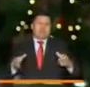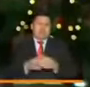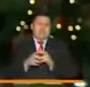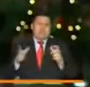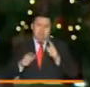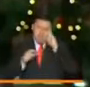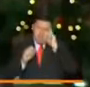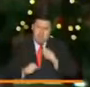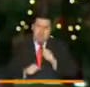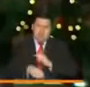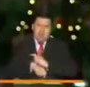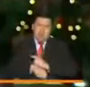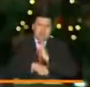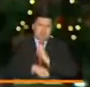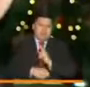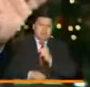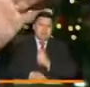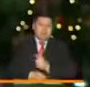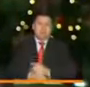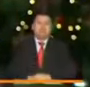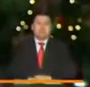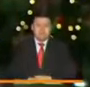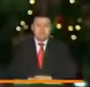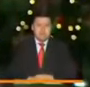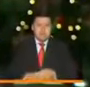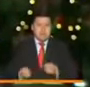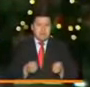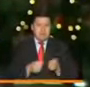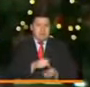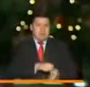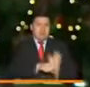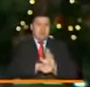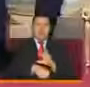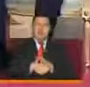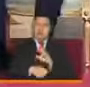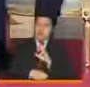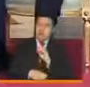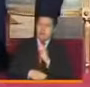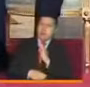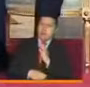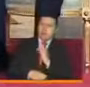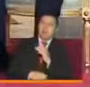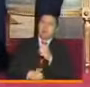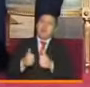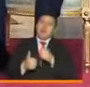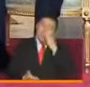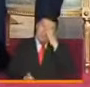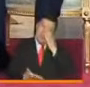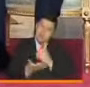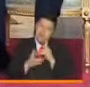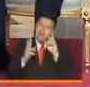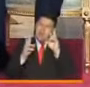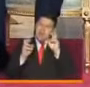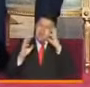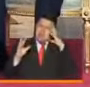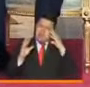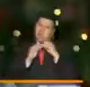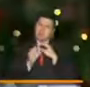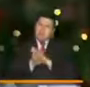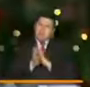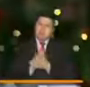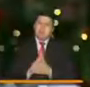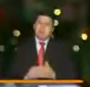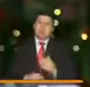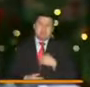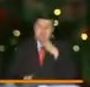mayor capacidad de ser efectivos en esto y en el manejo de la pandemia, doctor Roberto. ¿Cuál fue su opinión acerca de los acuerdos de paz?